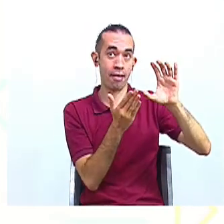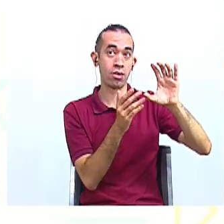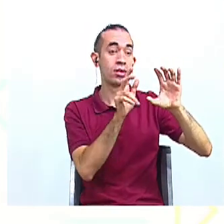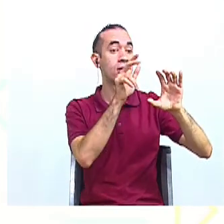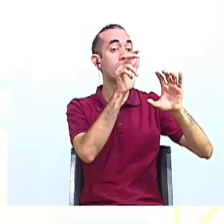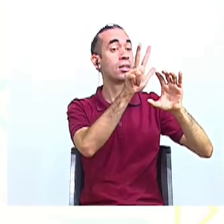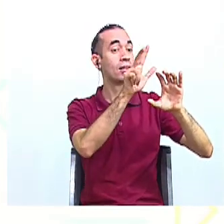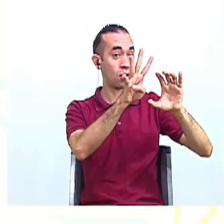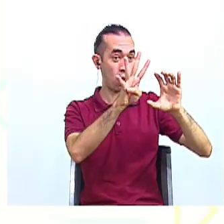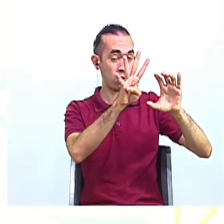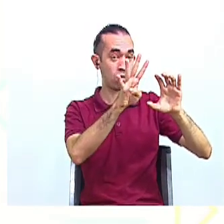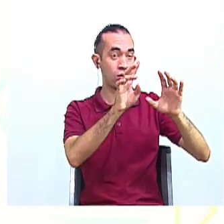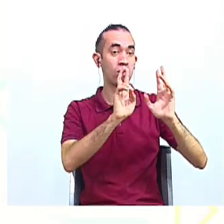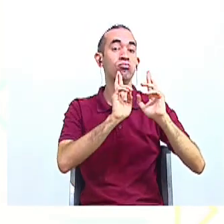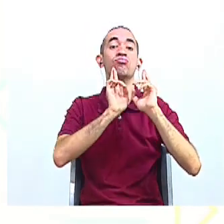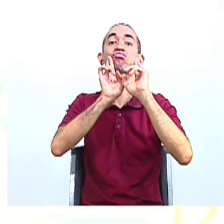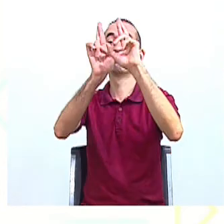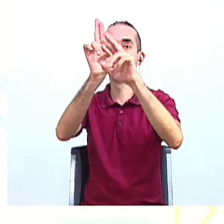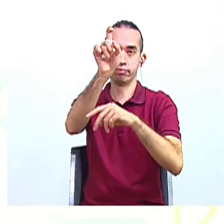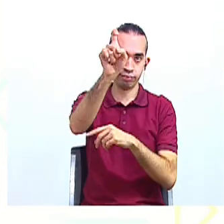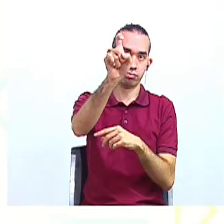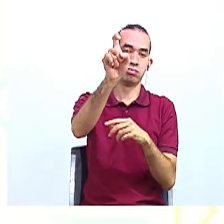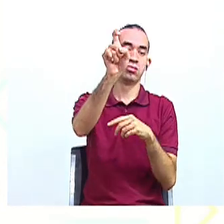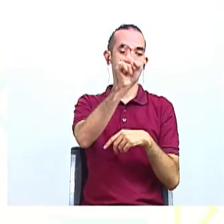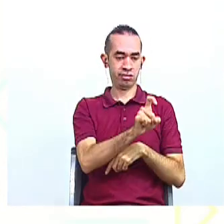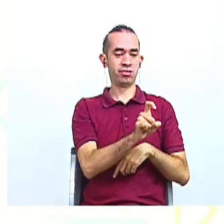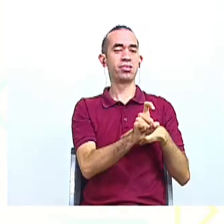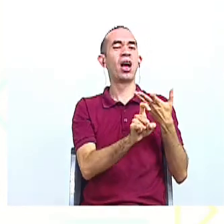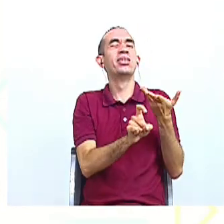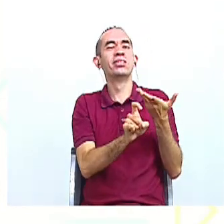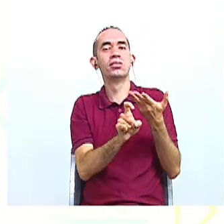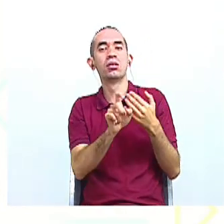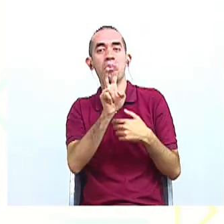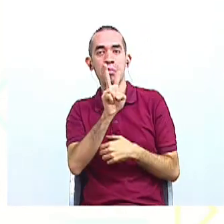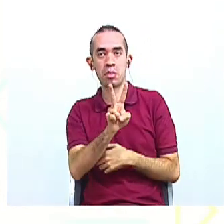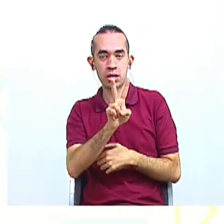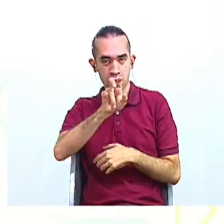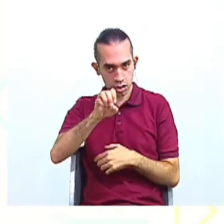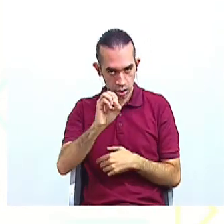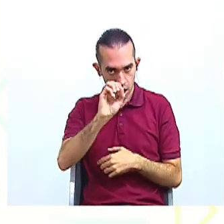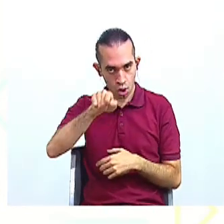entre 34 y obtenemos que el valor para X es